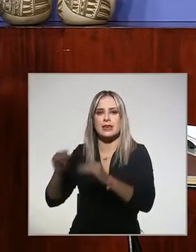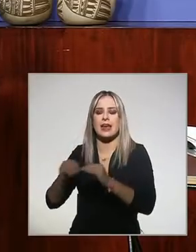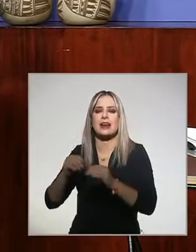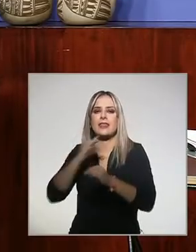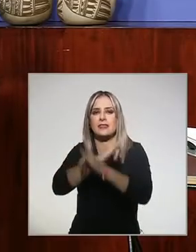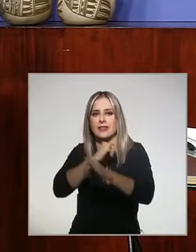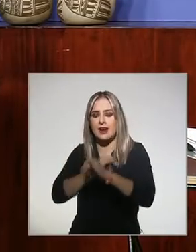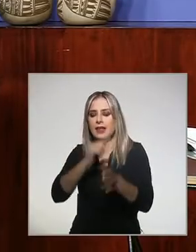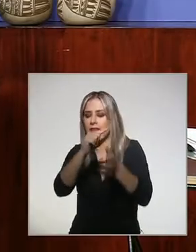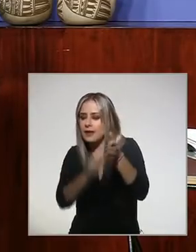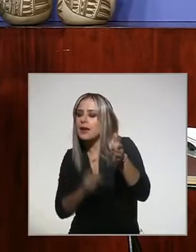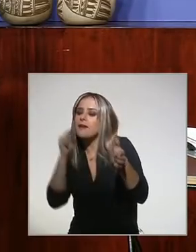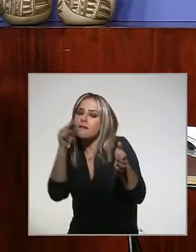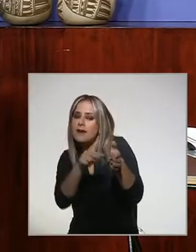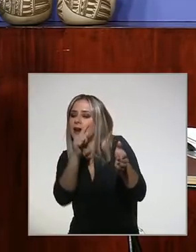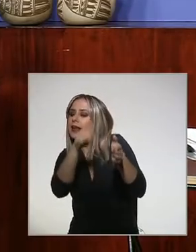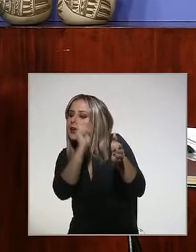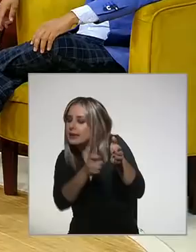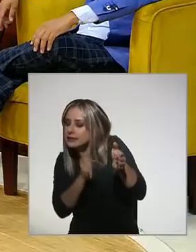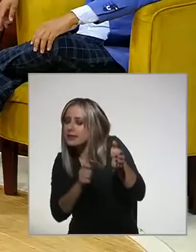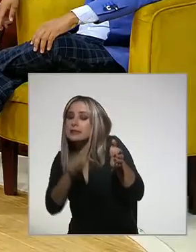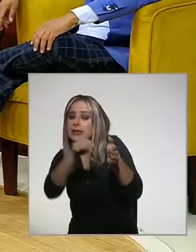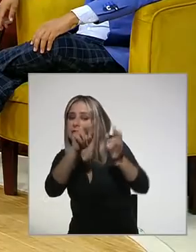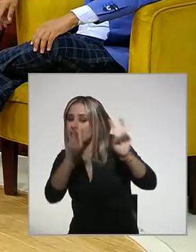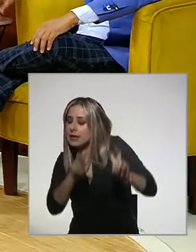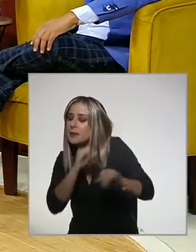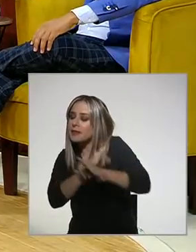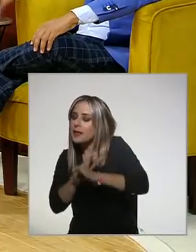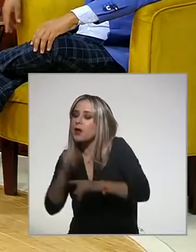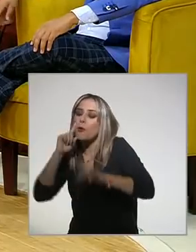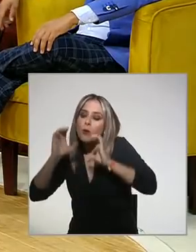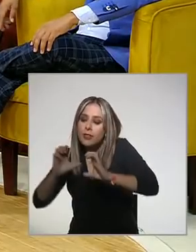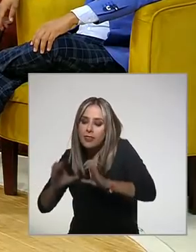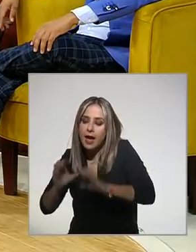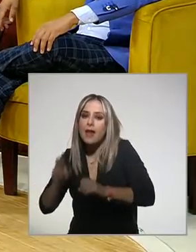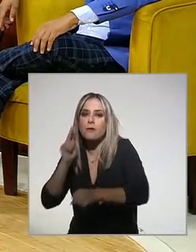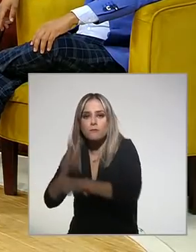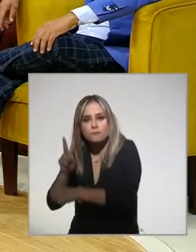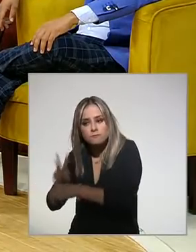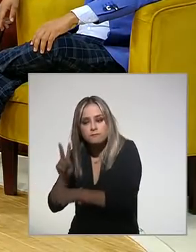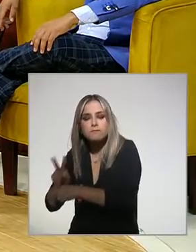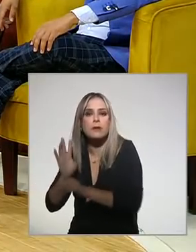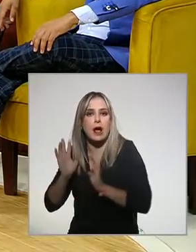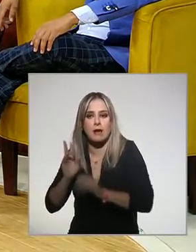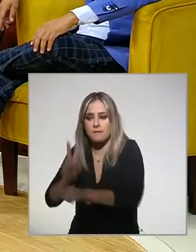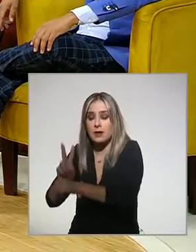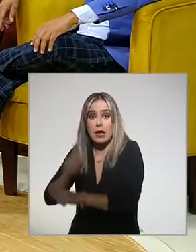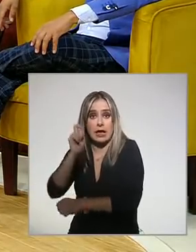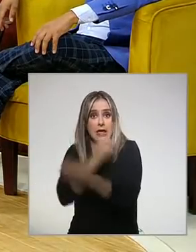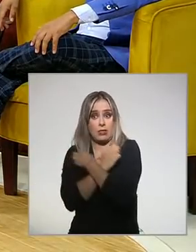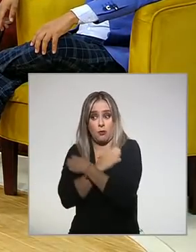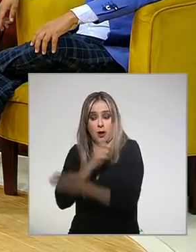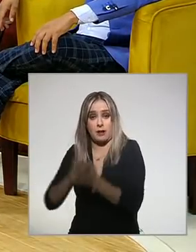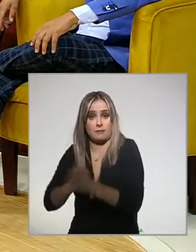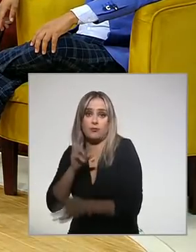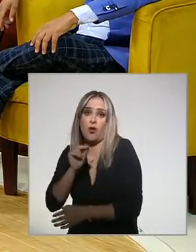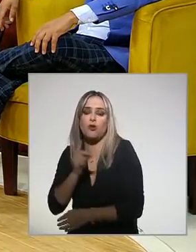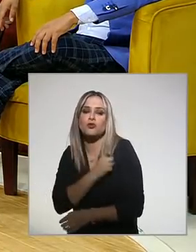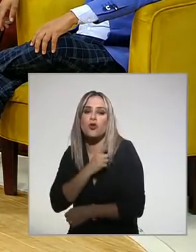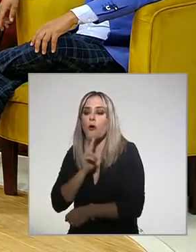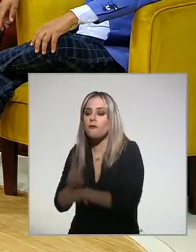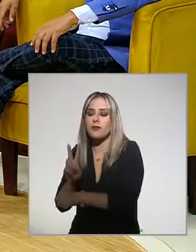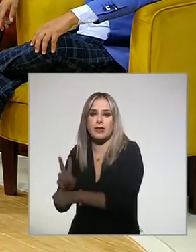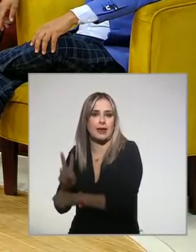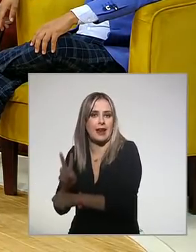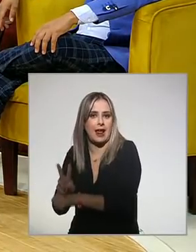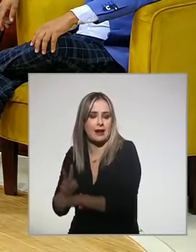por qué estás viendo y qué significa esto que estás viendo. Claro, y supervisar no significa educar, ¿no? Digo, porque no sabemos, a lo mejor, como dice hijo,